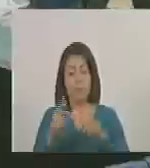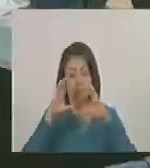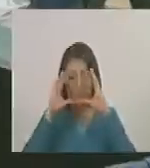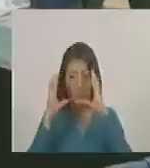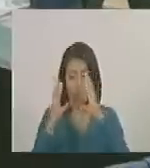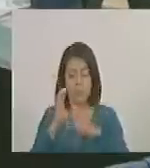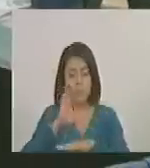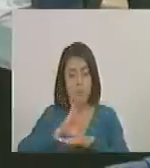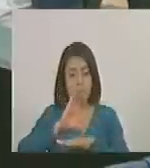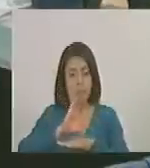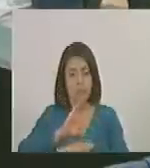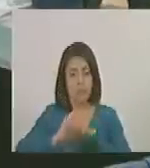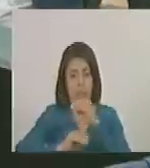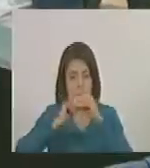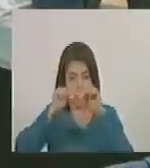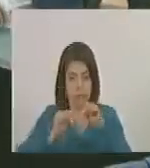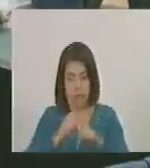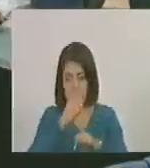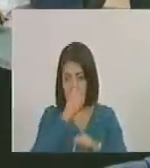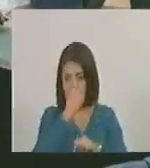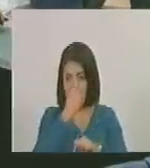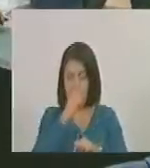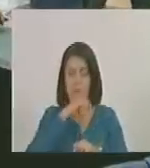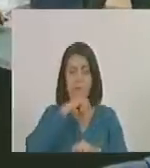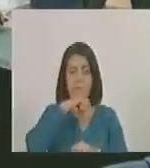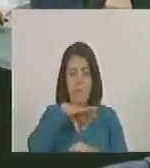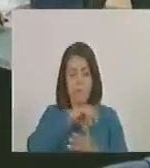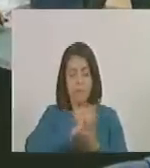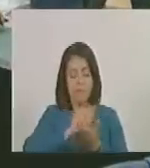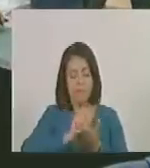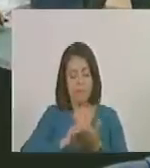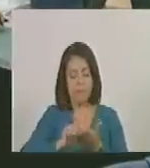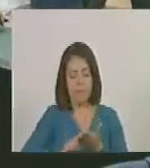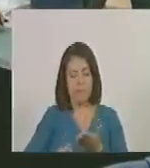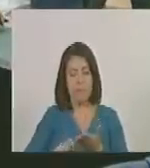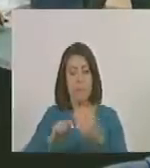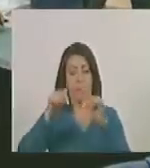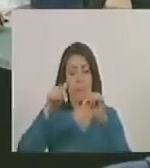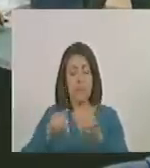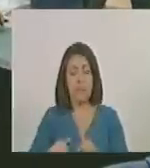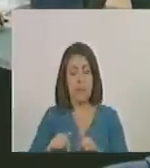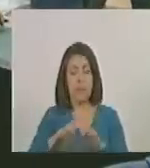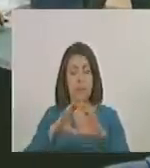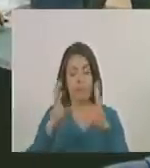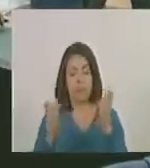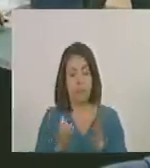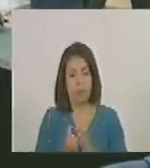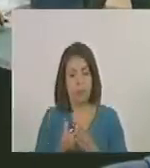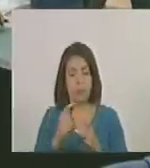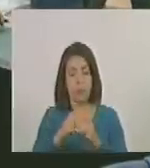centrales que están escribiendo la historia contemporánea, que